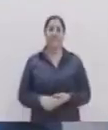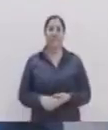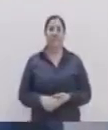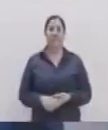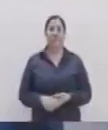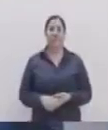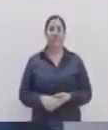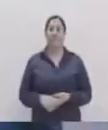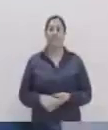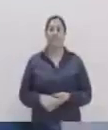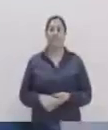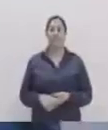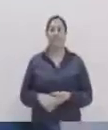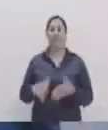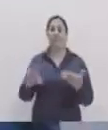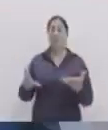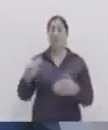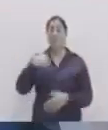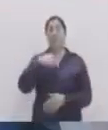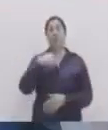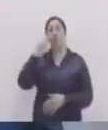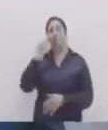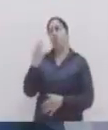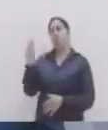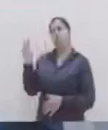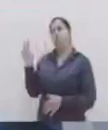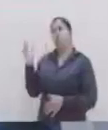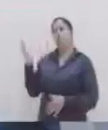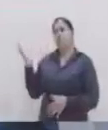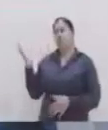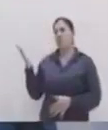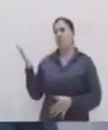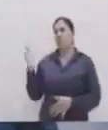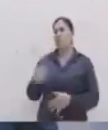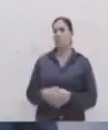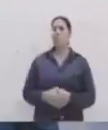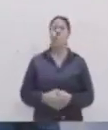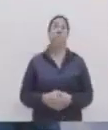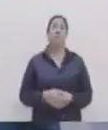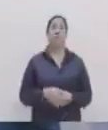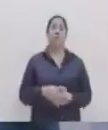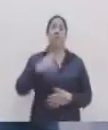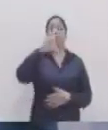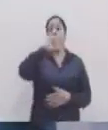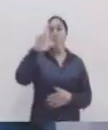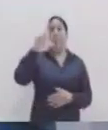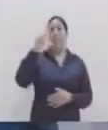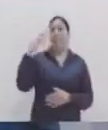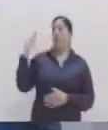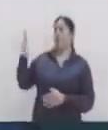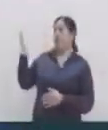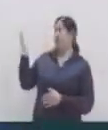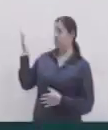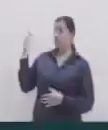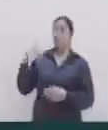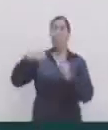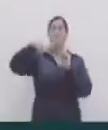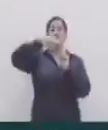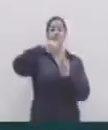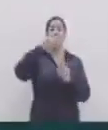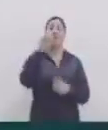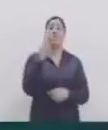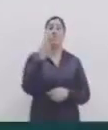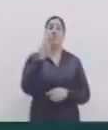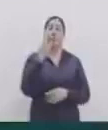litio. Litio. ¿Sí? Si lo vemos, está en la columna 1A, Sí. su carga de valencia o su número de oxidación va a ser más